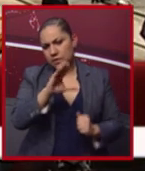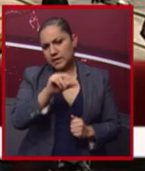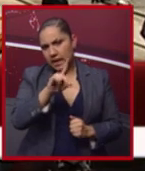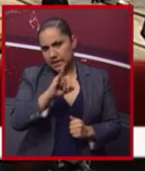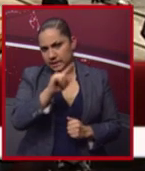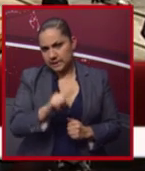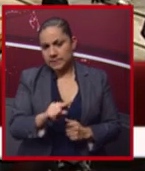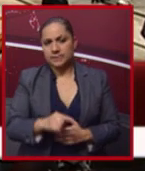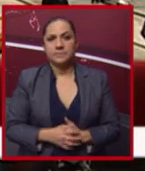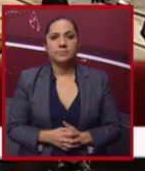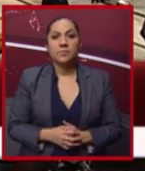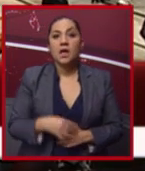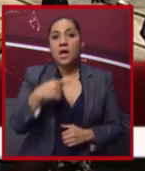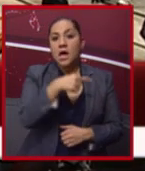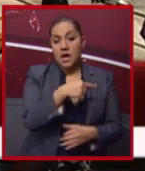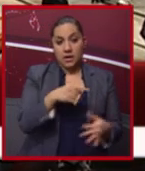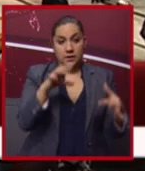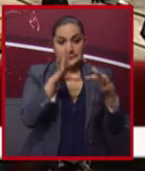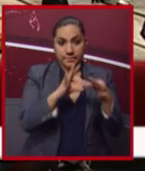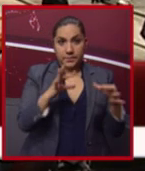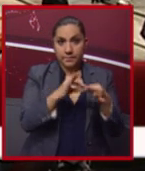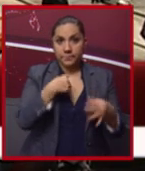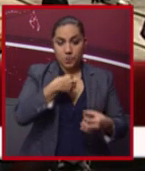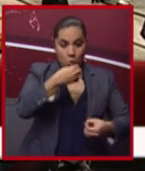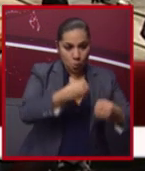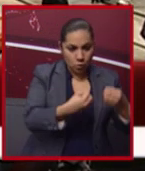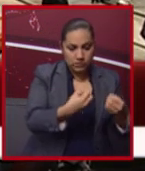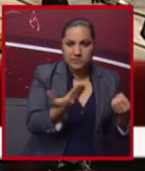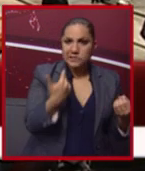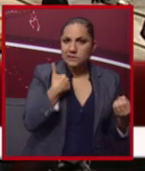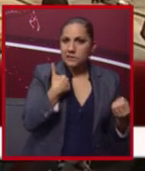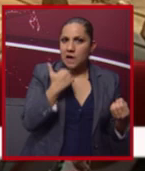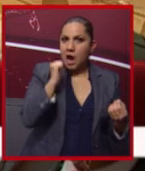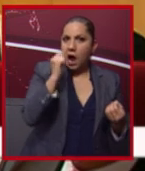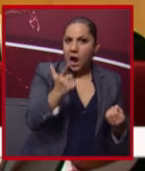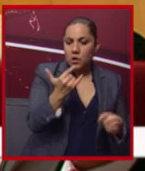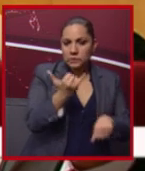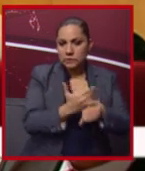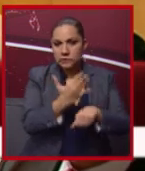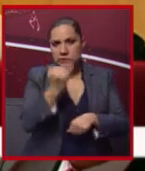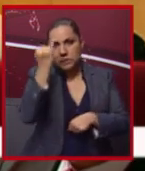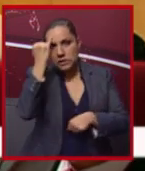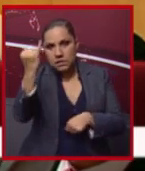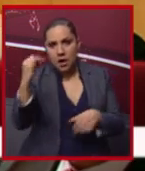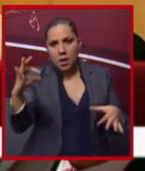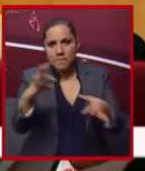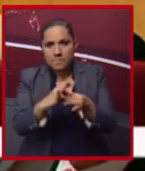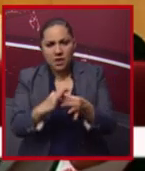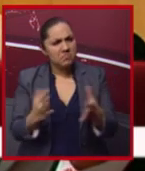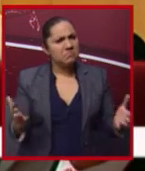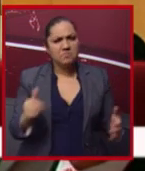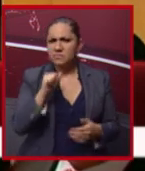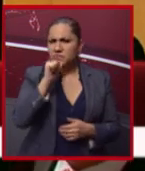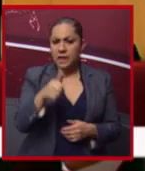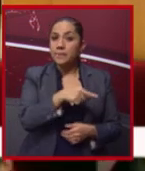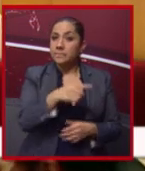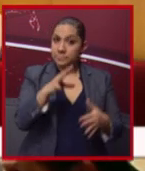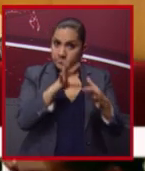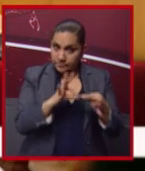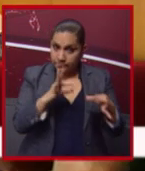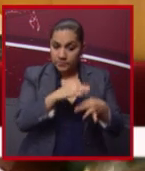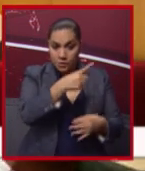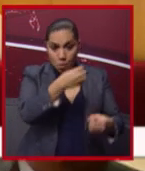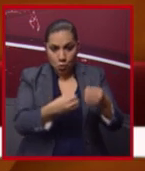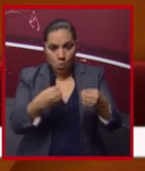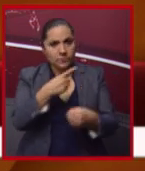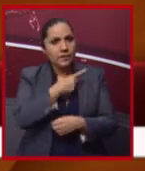Bueno, aseguró que para juzgar no tiene vínculo con ningún pensamiento ideológico y explicó que la Corte debe representar una visión universal